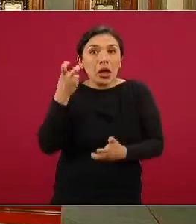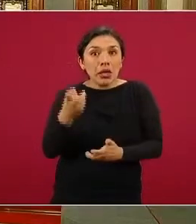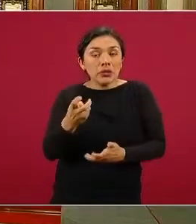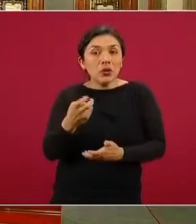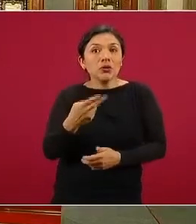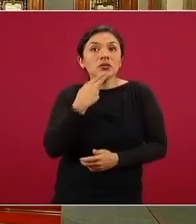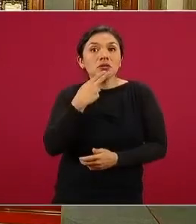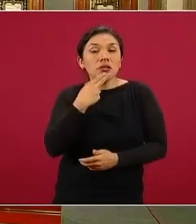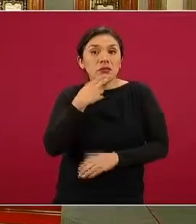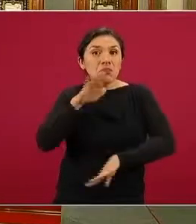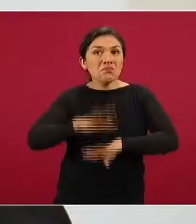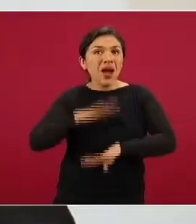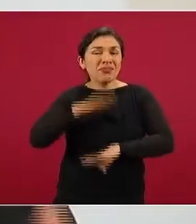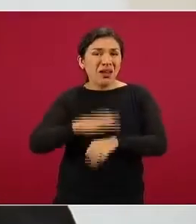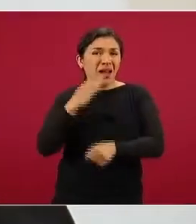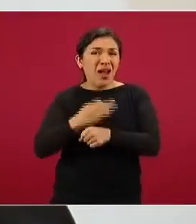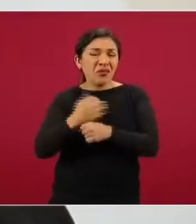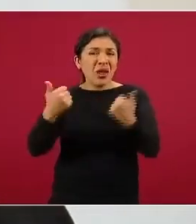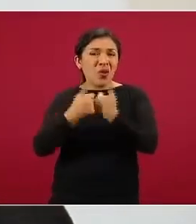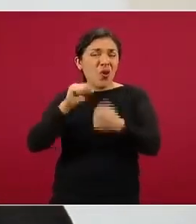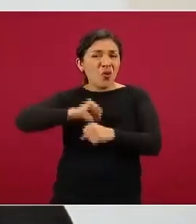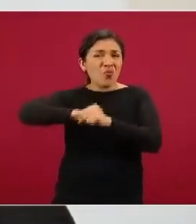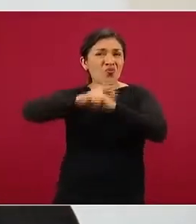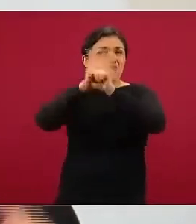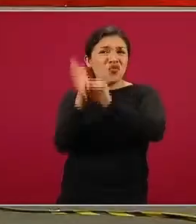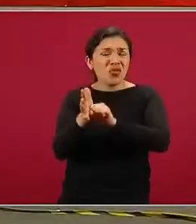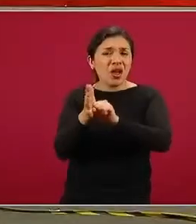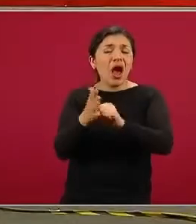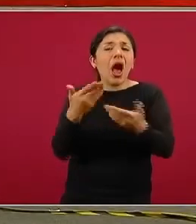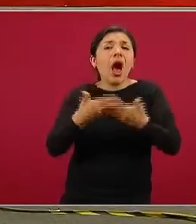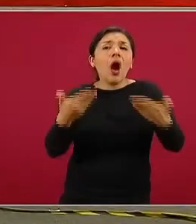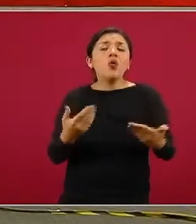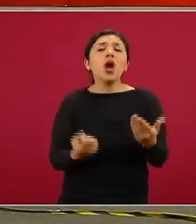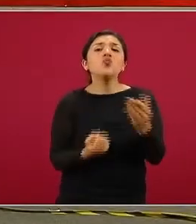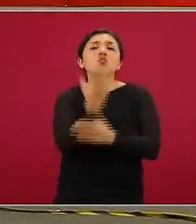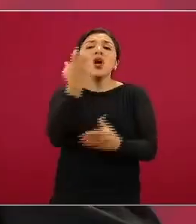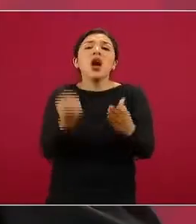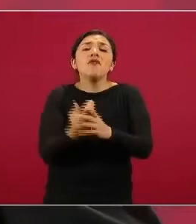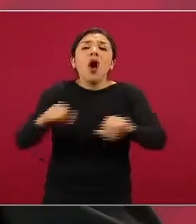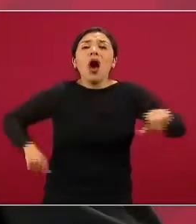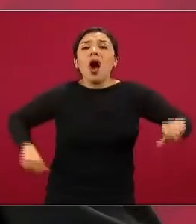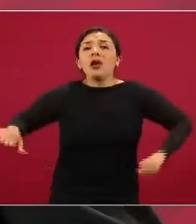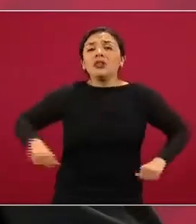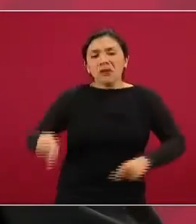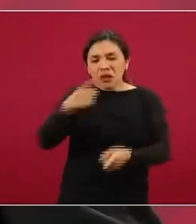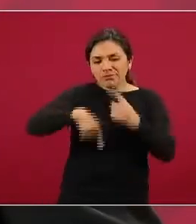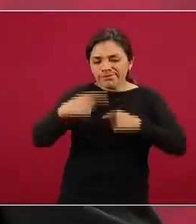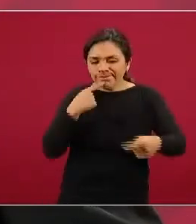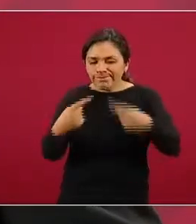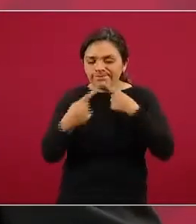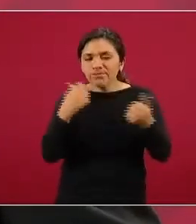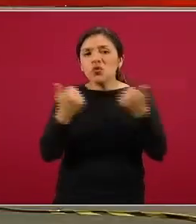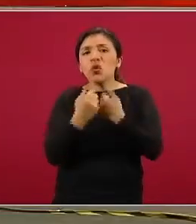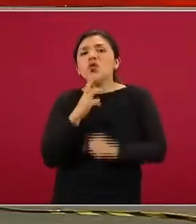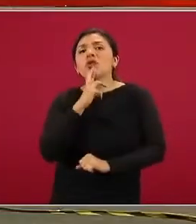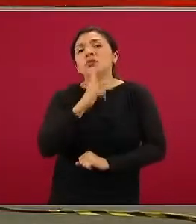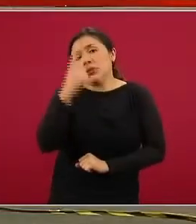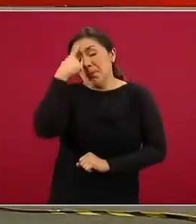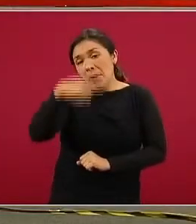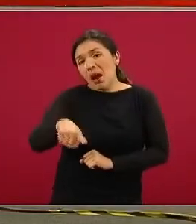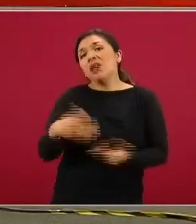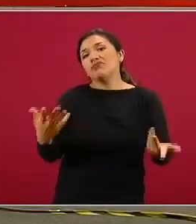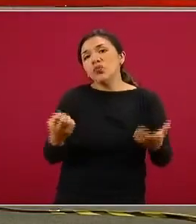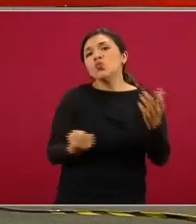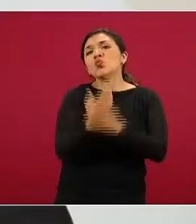impactando esta pandemia dentro de las nuevas acciones que hemos emprendido respondiendo a